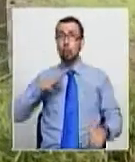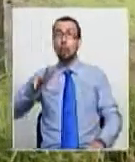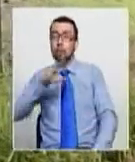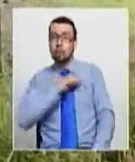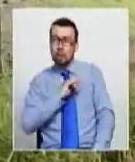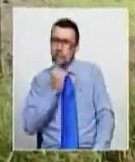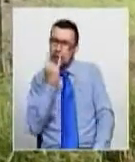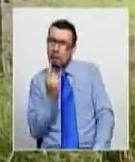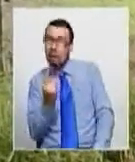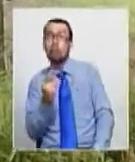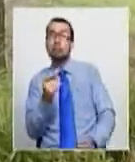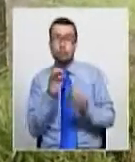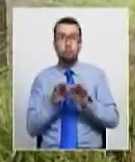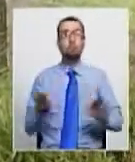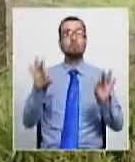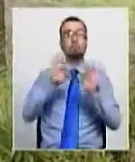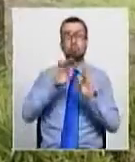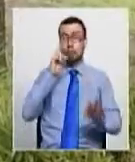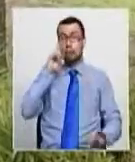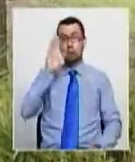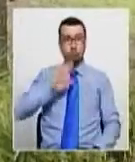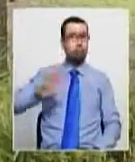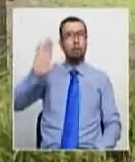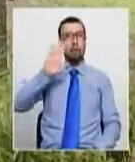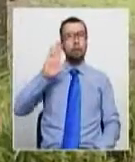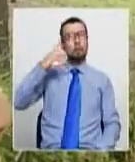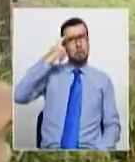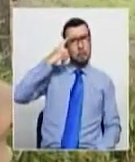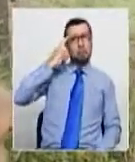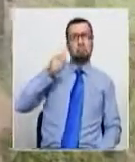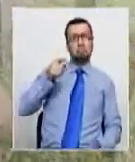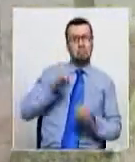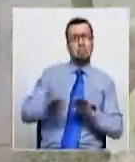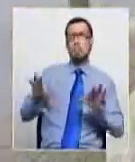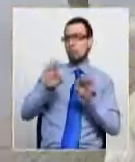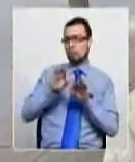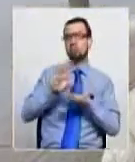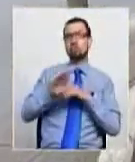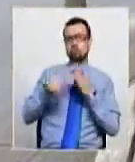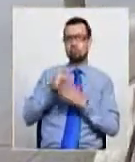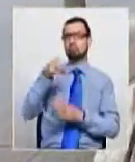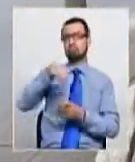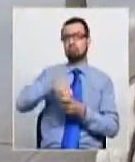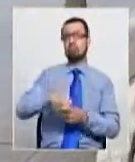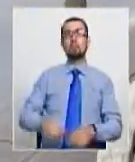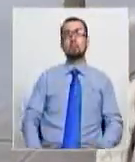tanto nos importa a nivel nacional entonces pienso que si se le da la importancia a todos los medios